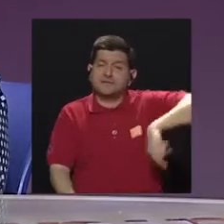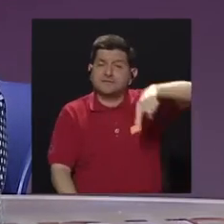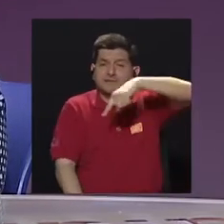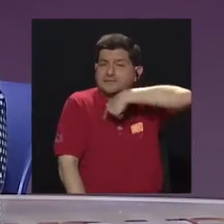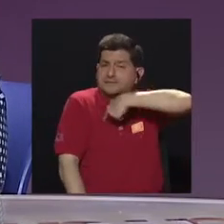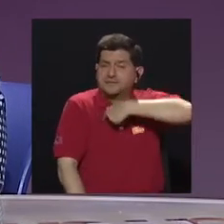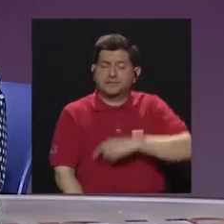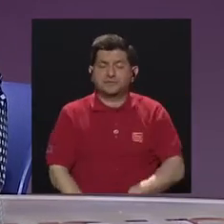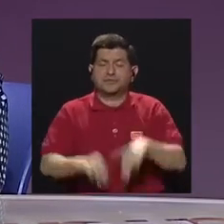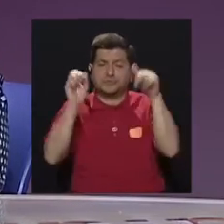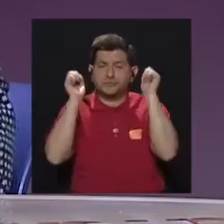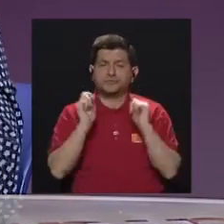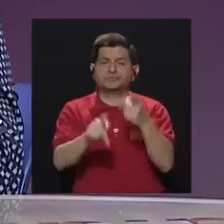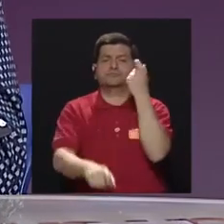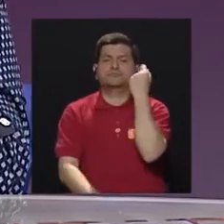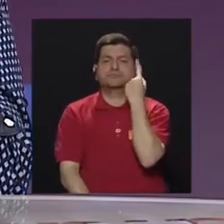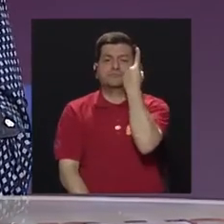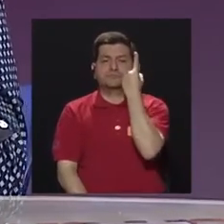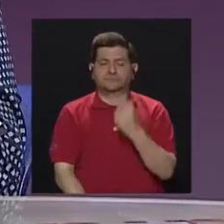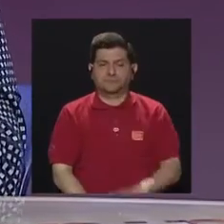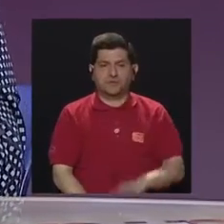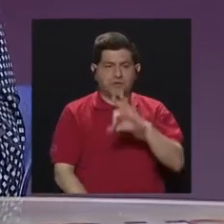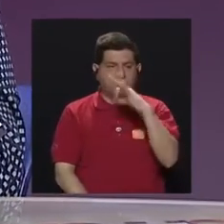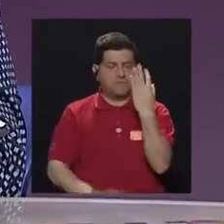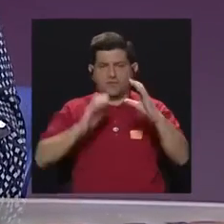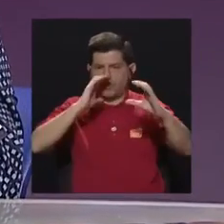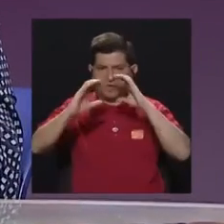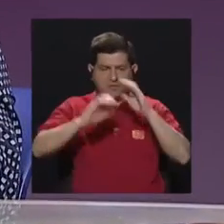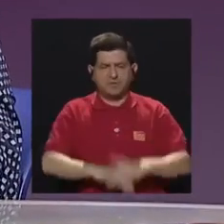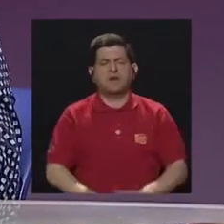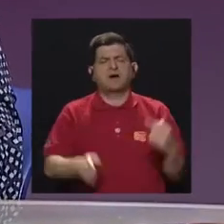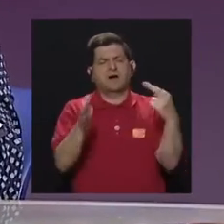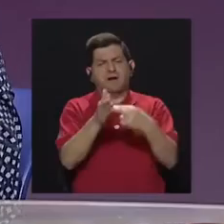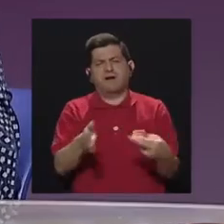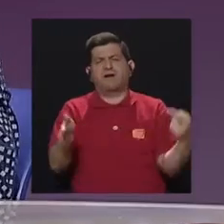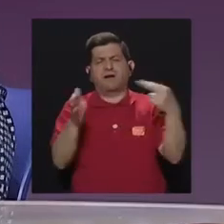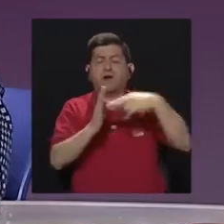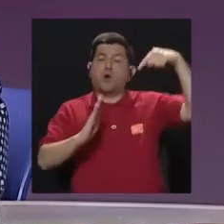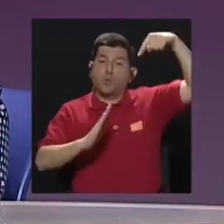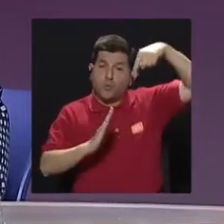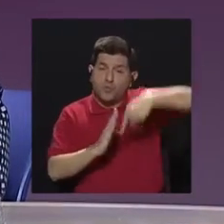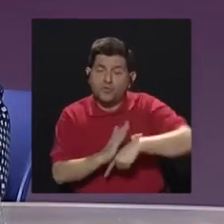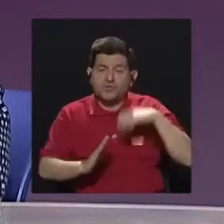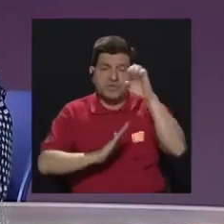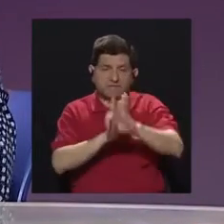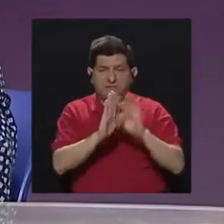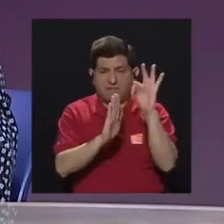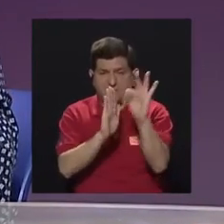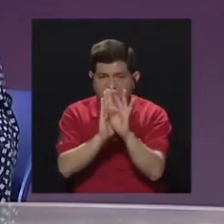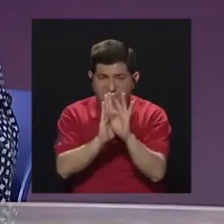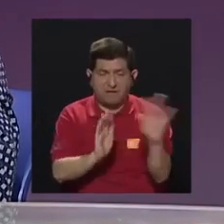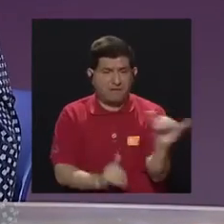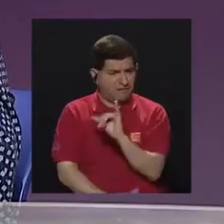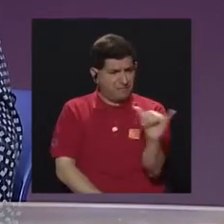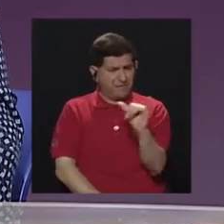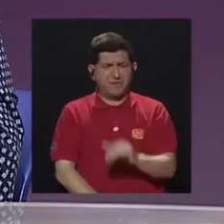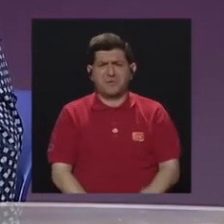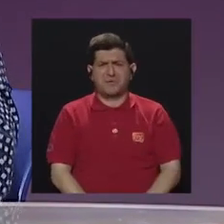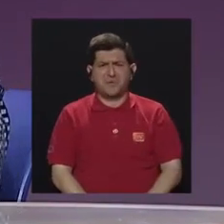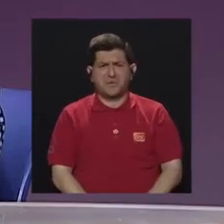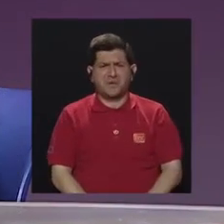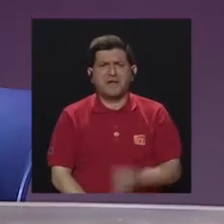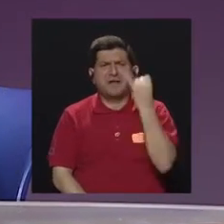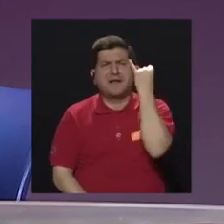a permitir comprender como los medios informativos reproducen profundizan estereotipos y también algunas